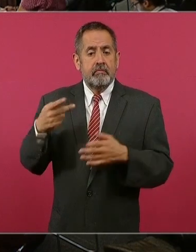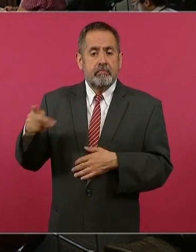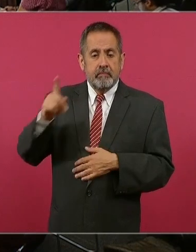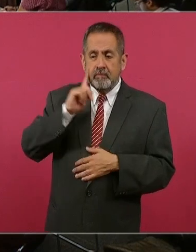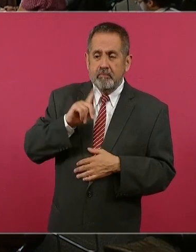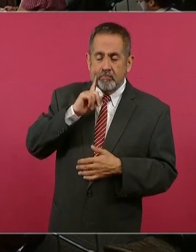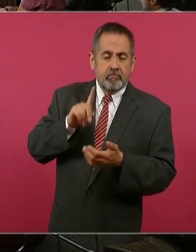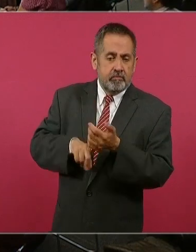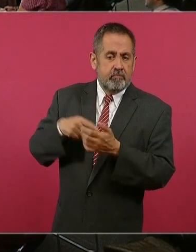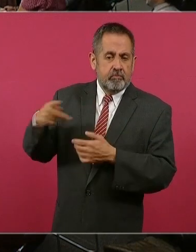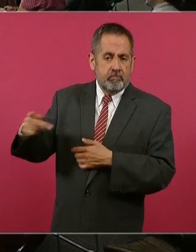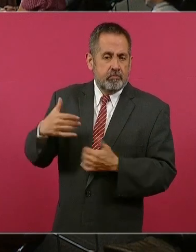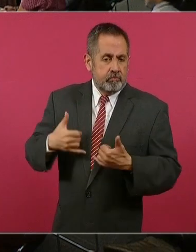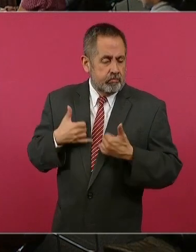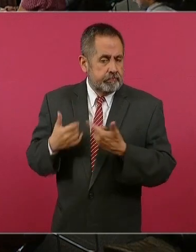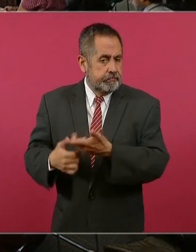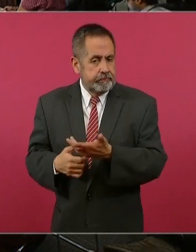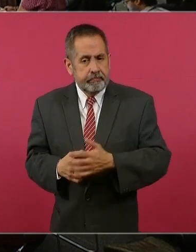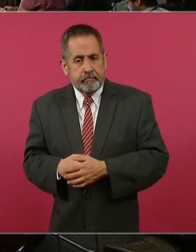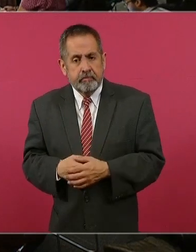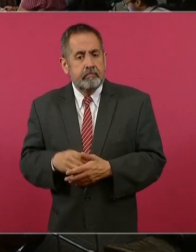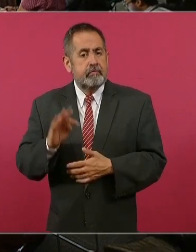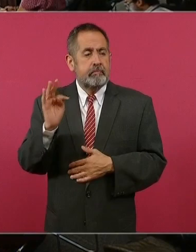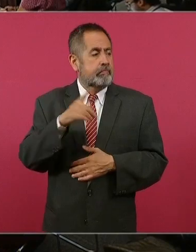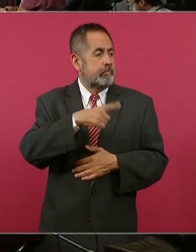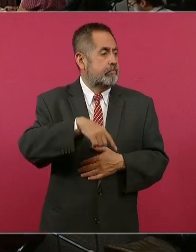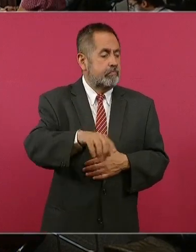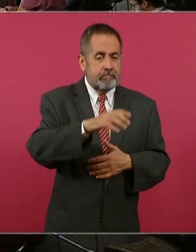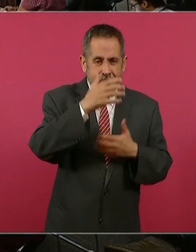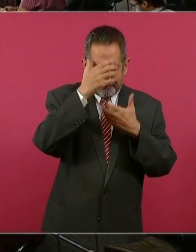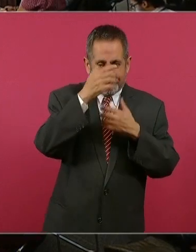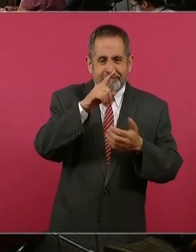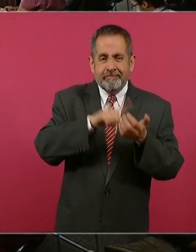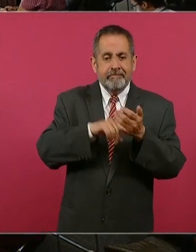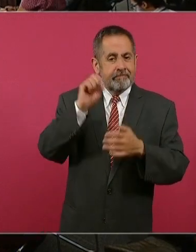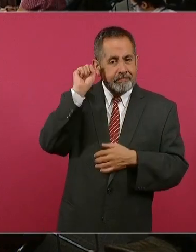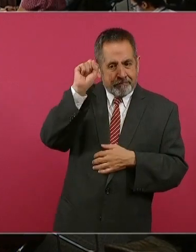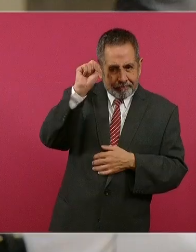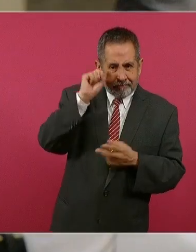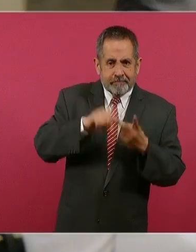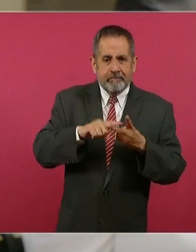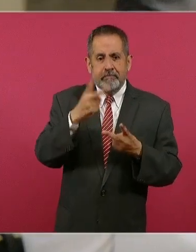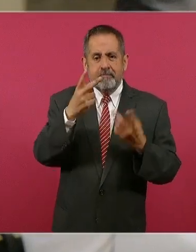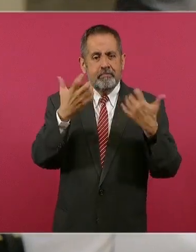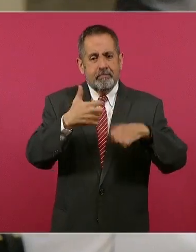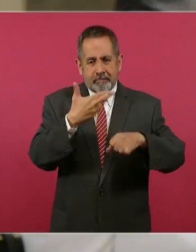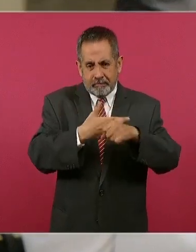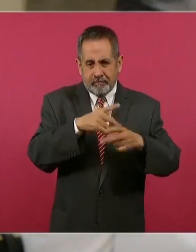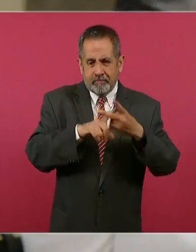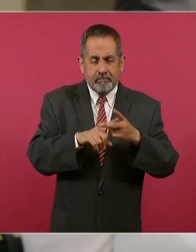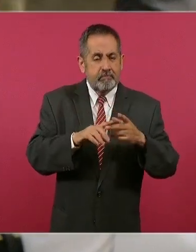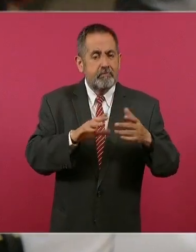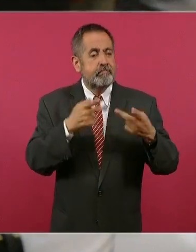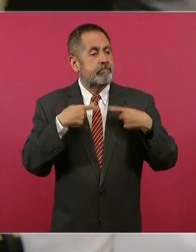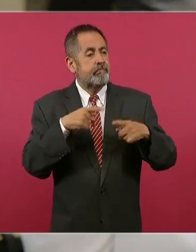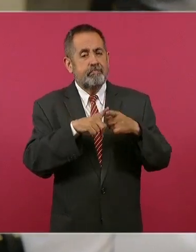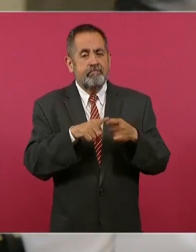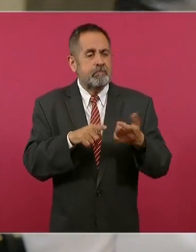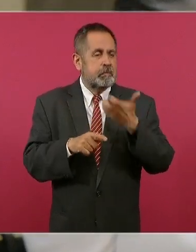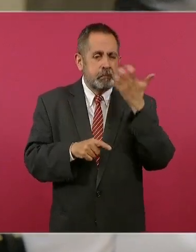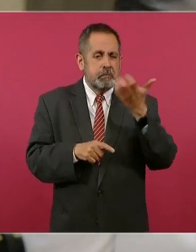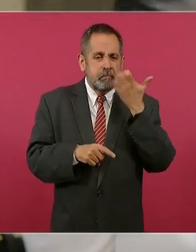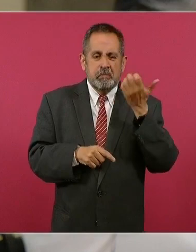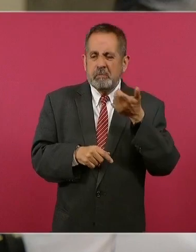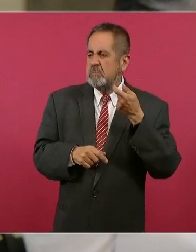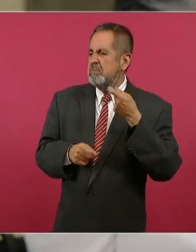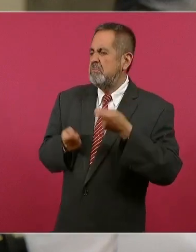joven mujer. Podría tratarse de personas de un sindicato, 2 empresarios y un agente de la comunidad acostumbrados